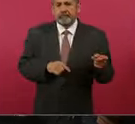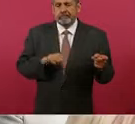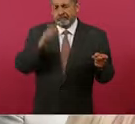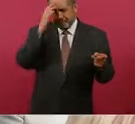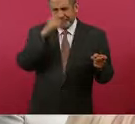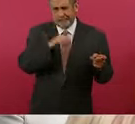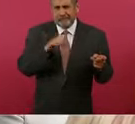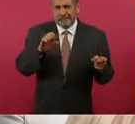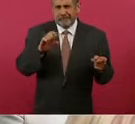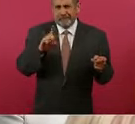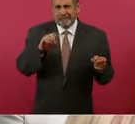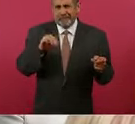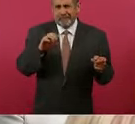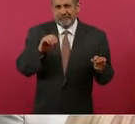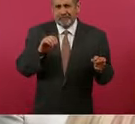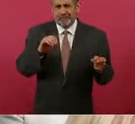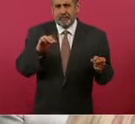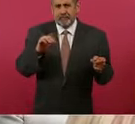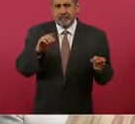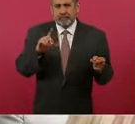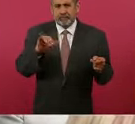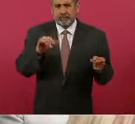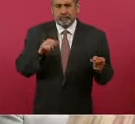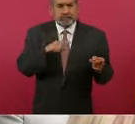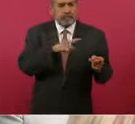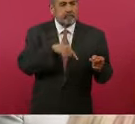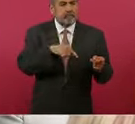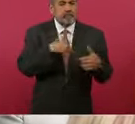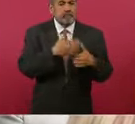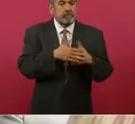conocido, Edmundo Jacobo Molina, pues fundaron